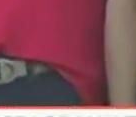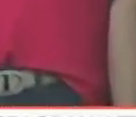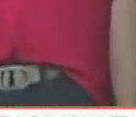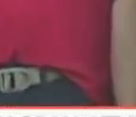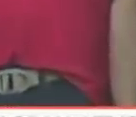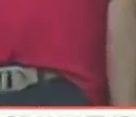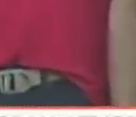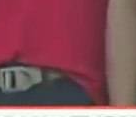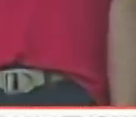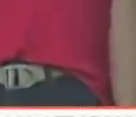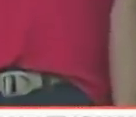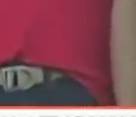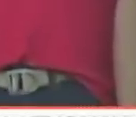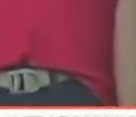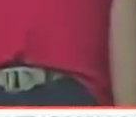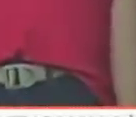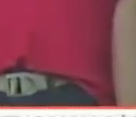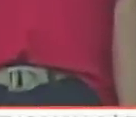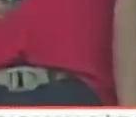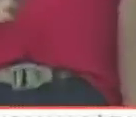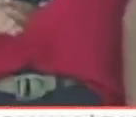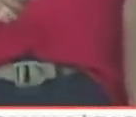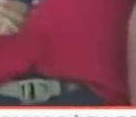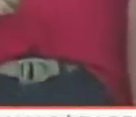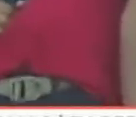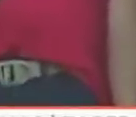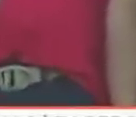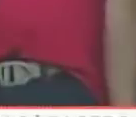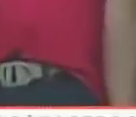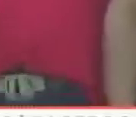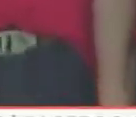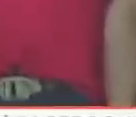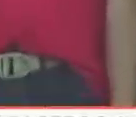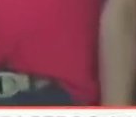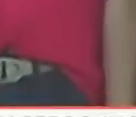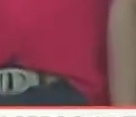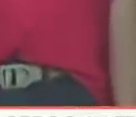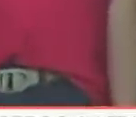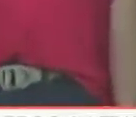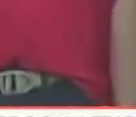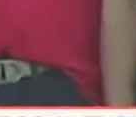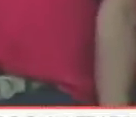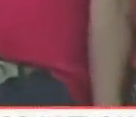ya el que haya pelado más las nalgas y ese lo nombramos presidente?